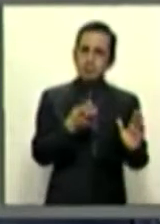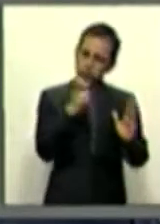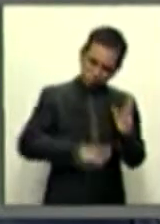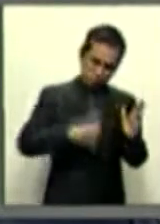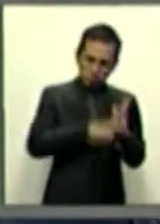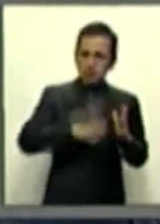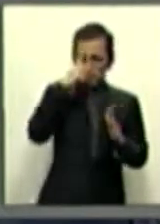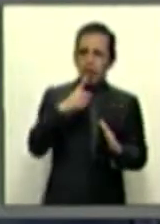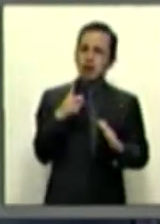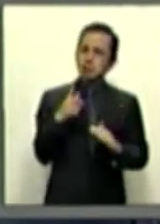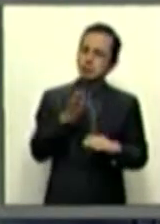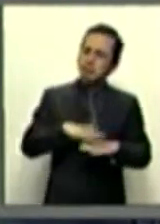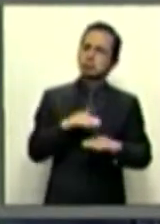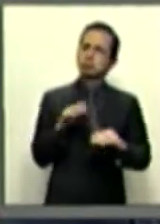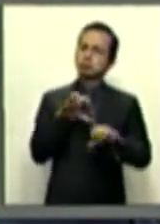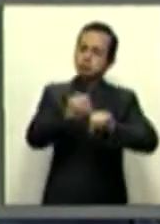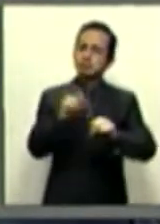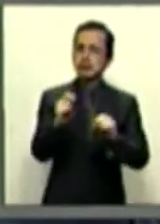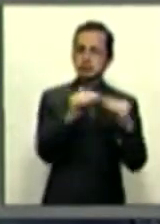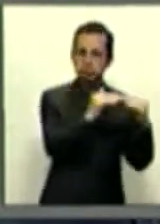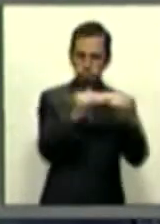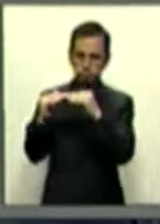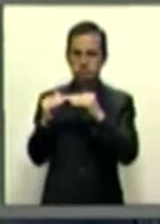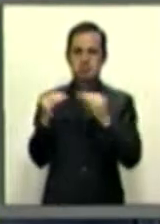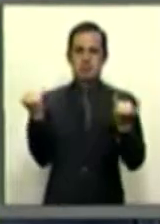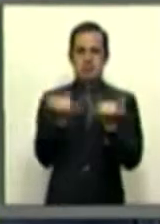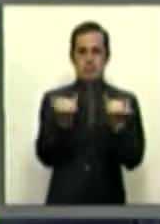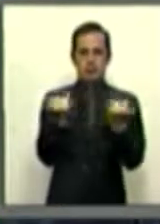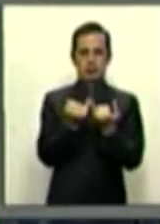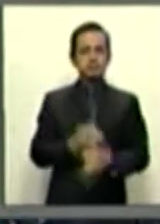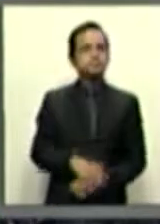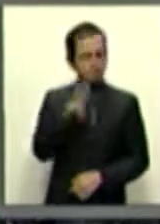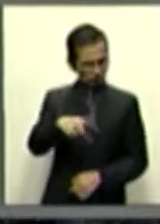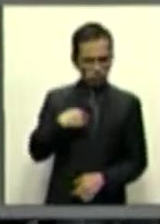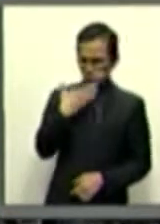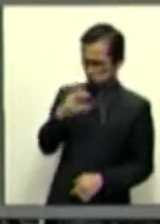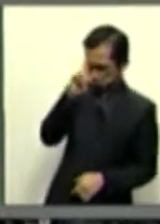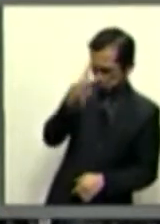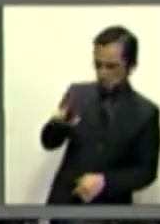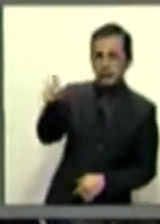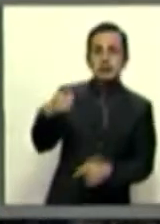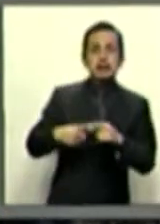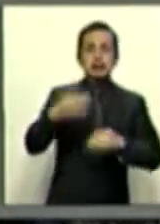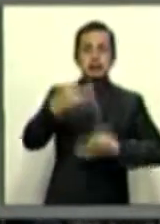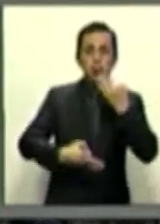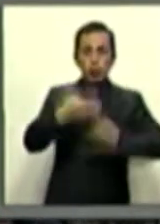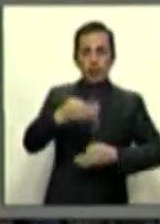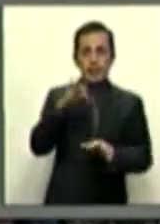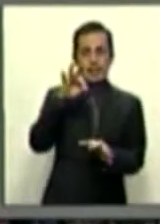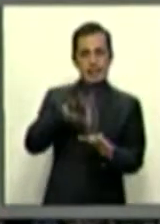vertical. Reconozco el esfuerzo que ha venido haciendo el Tribunal Electoral del Poder Judicial de la